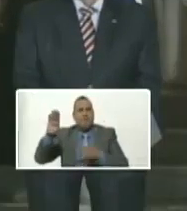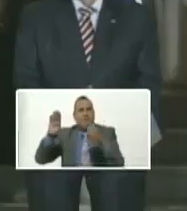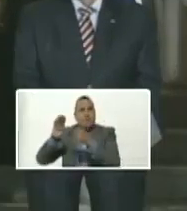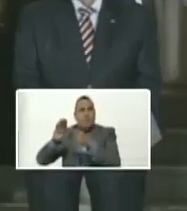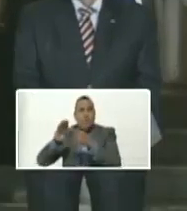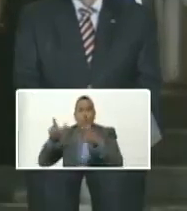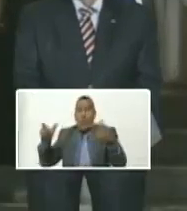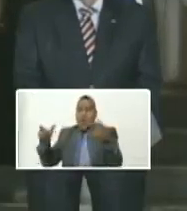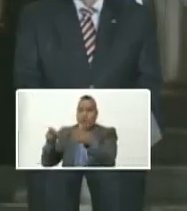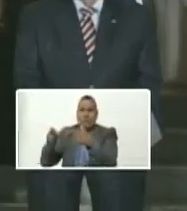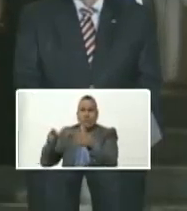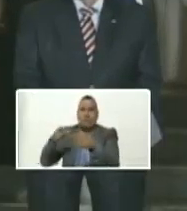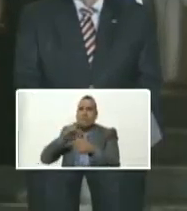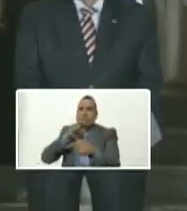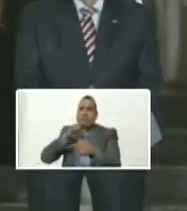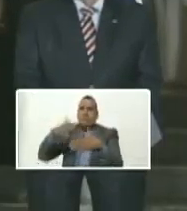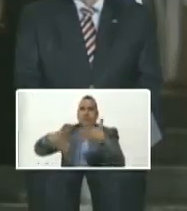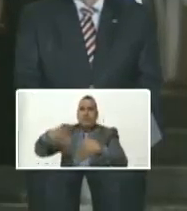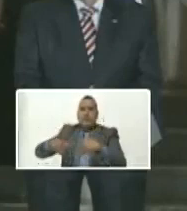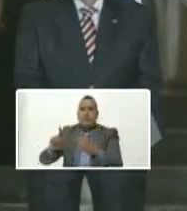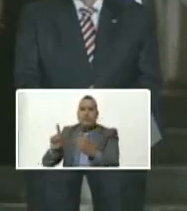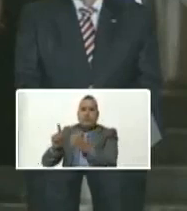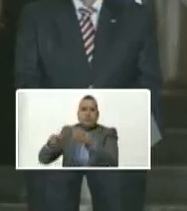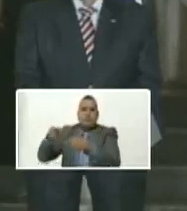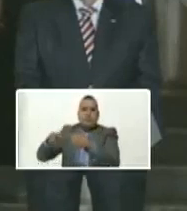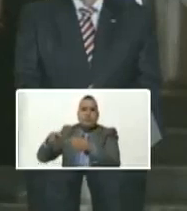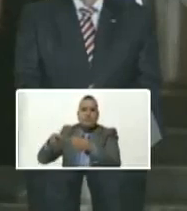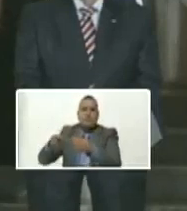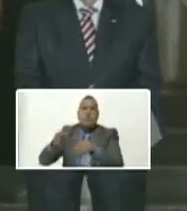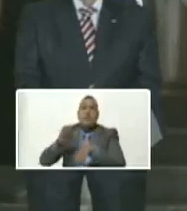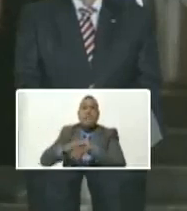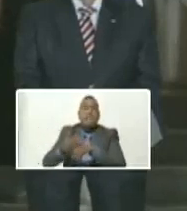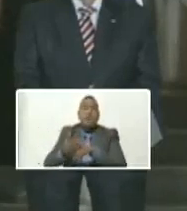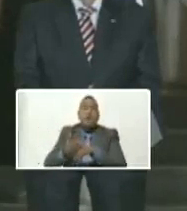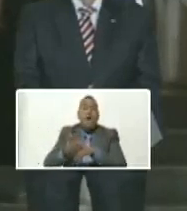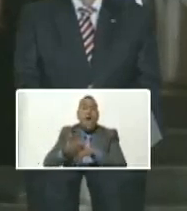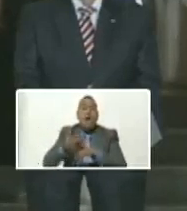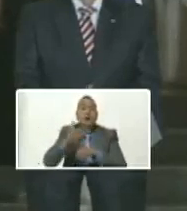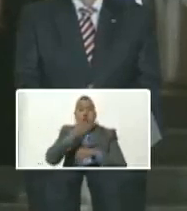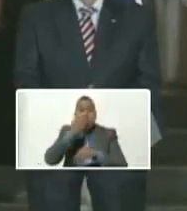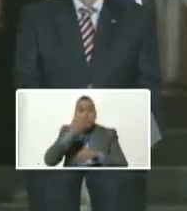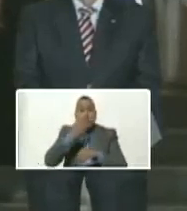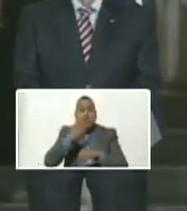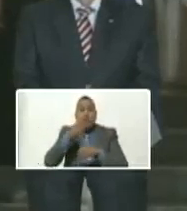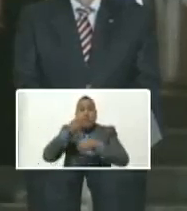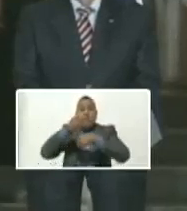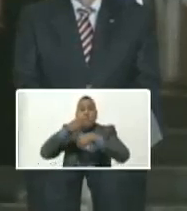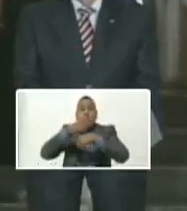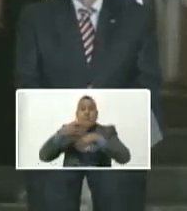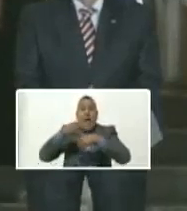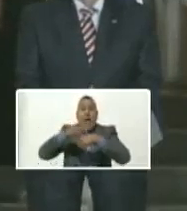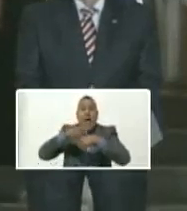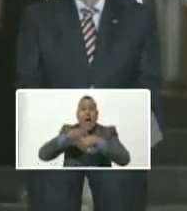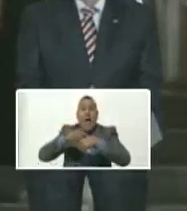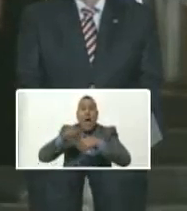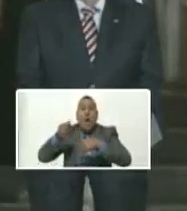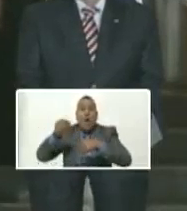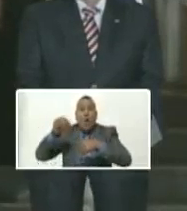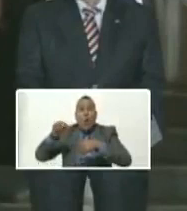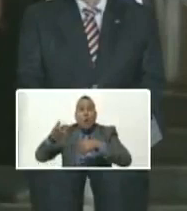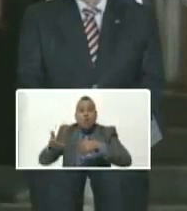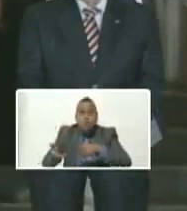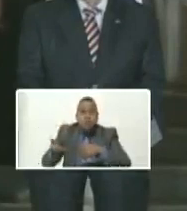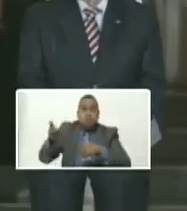reunión, producto del aumento de la producción de cocaína y el narcotráfico que